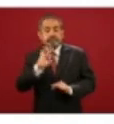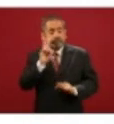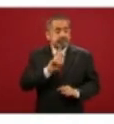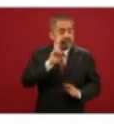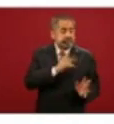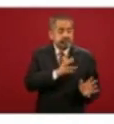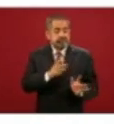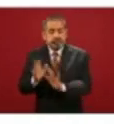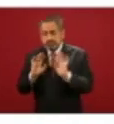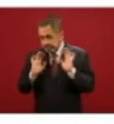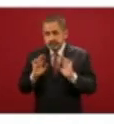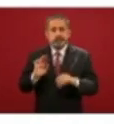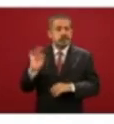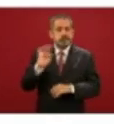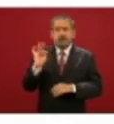tenemos casi